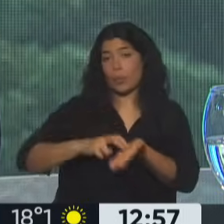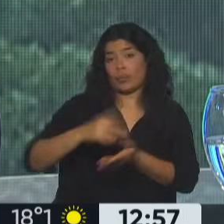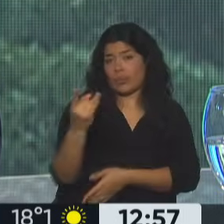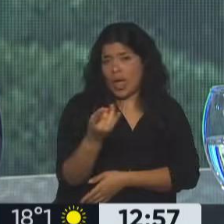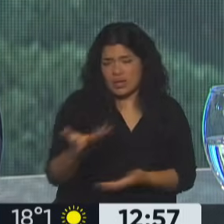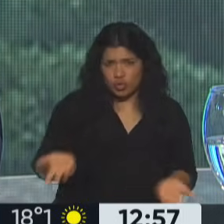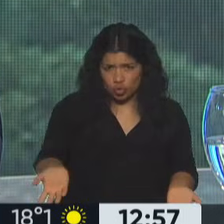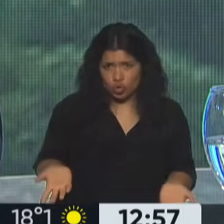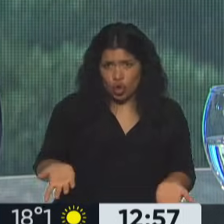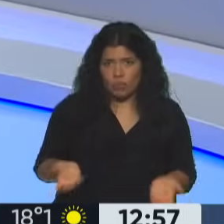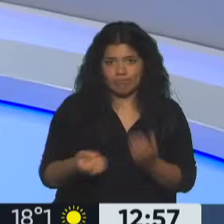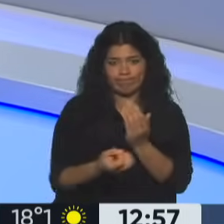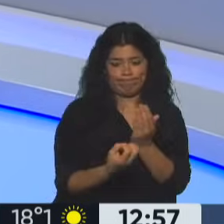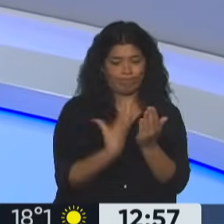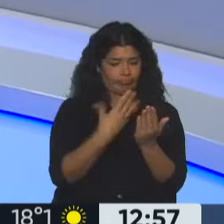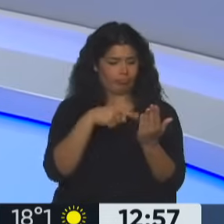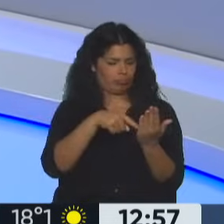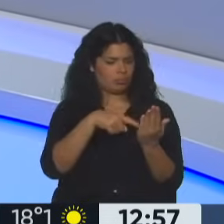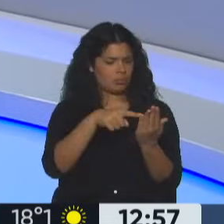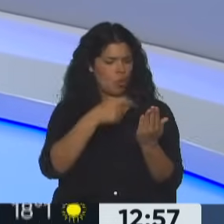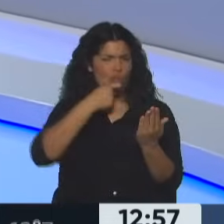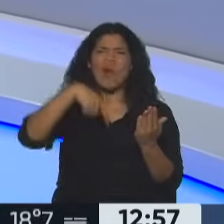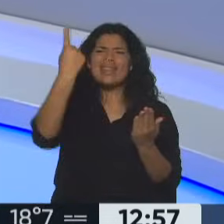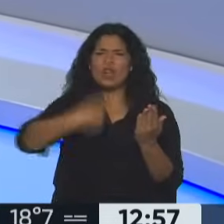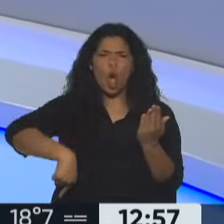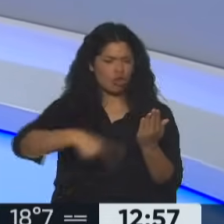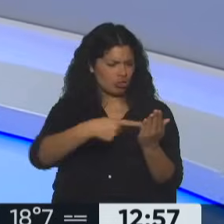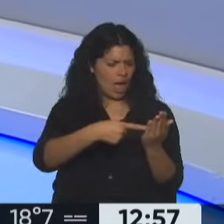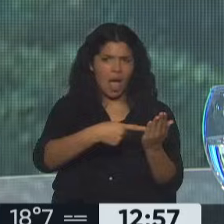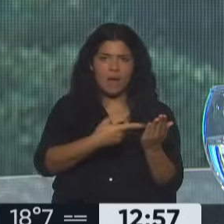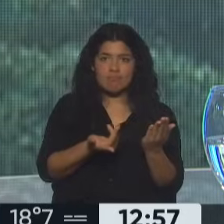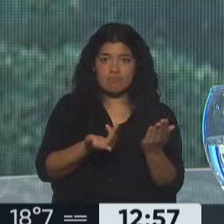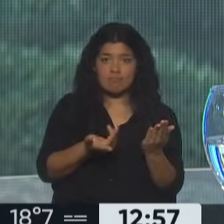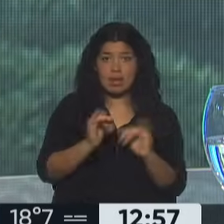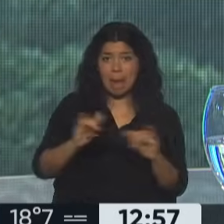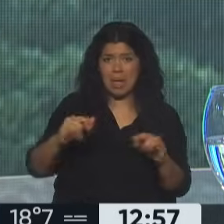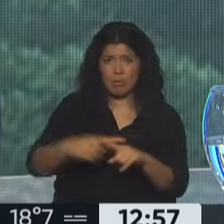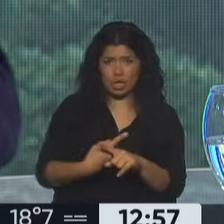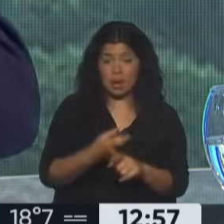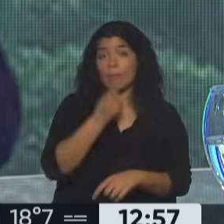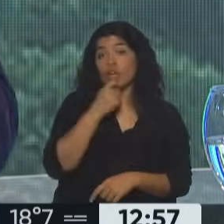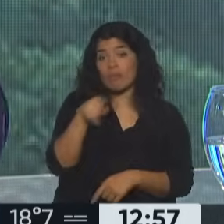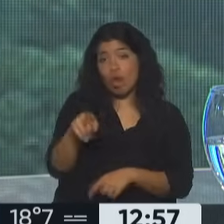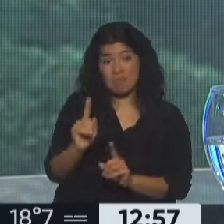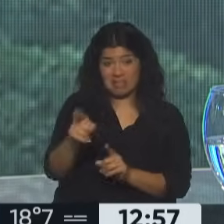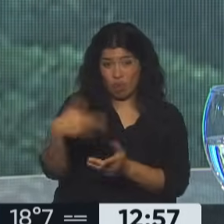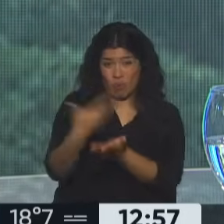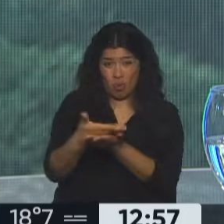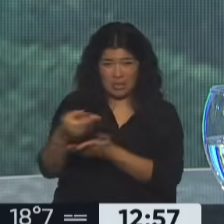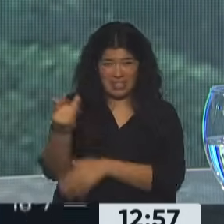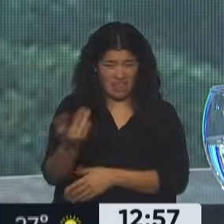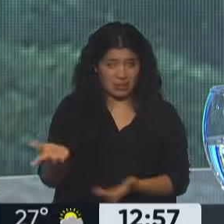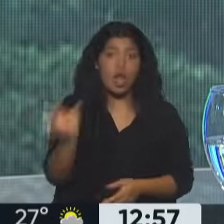en la cual se dice cualquier cosa cualquier cosa por ejemplo esto entendés entonces Oh que mi ley no dijo lo que